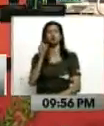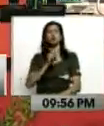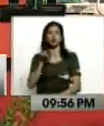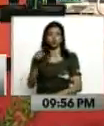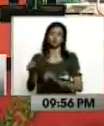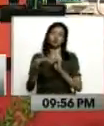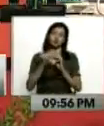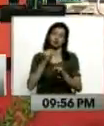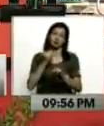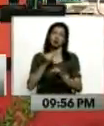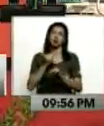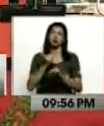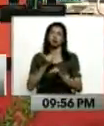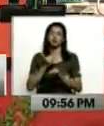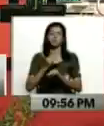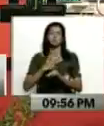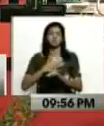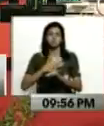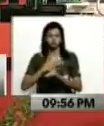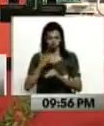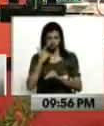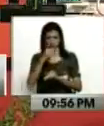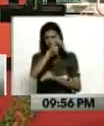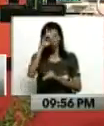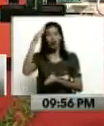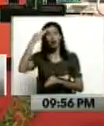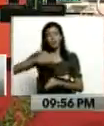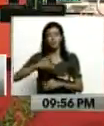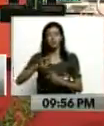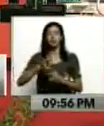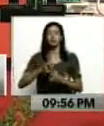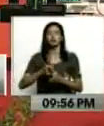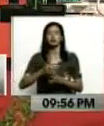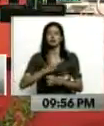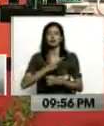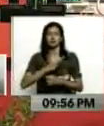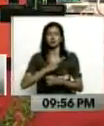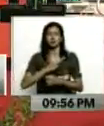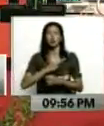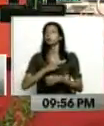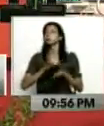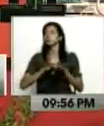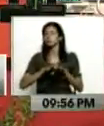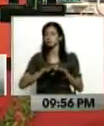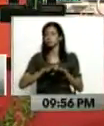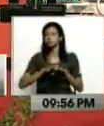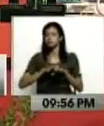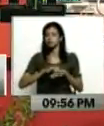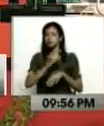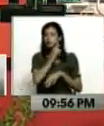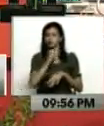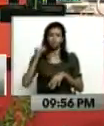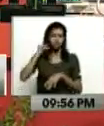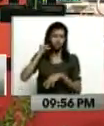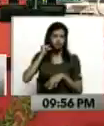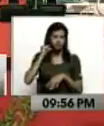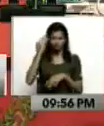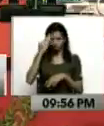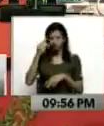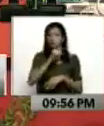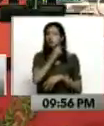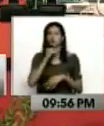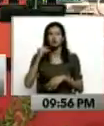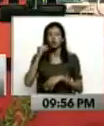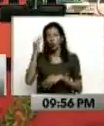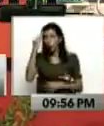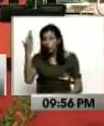el zulia me escribe aquí mi capitán ese monseñor López Castillo Hola López